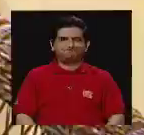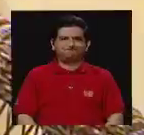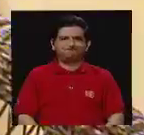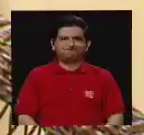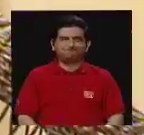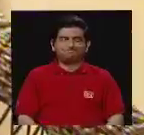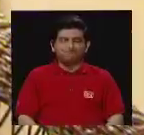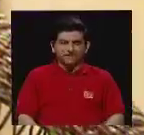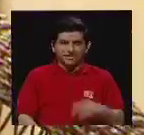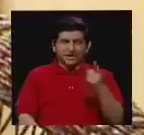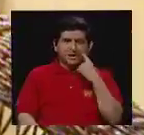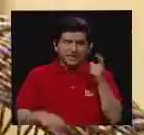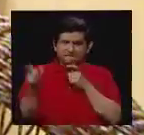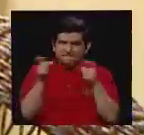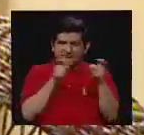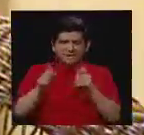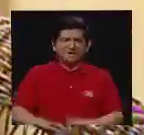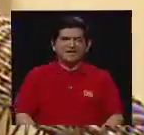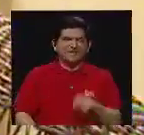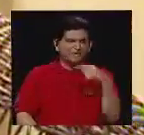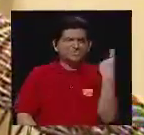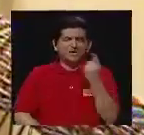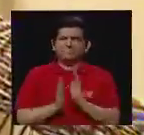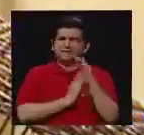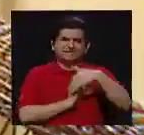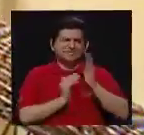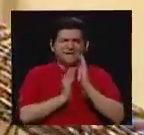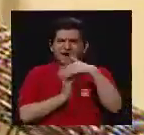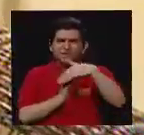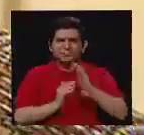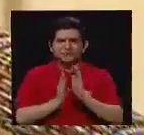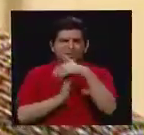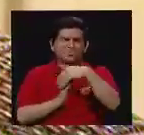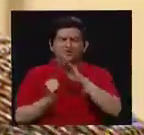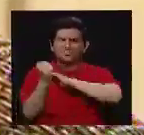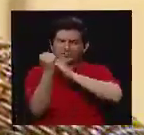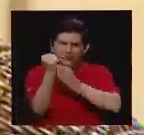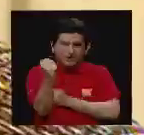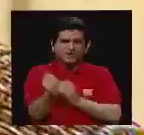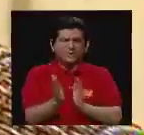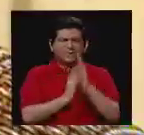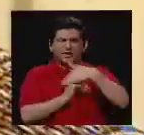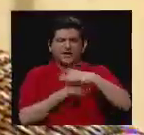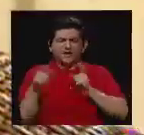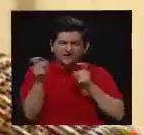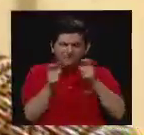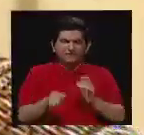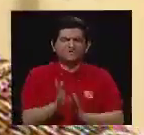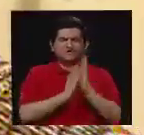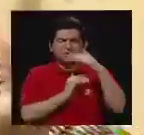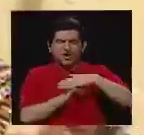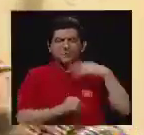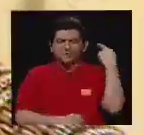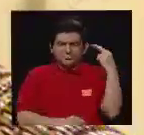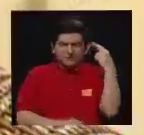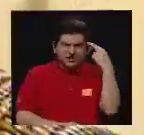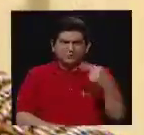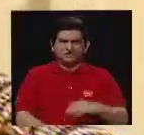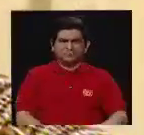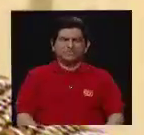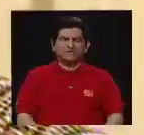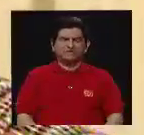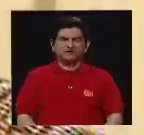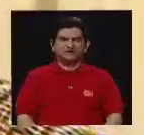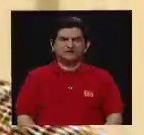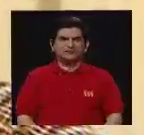propiciado. El patriarcado es un exceso. Ese exceso de poder, ese exceso de dominio, ese exceso de